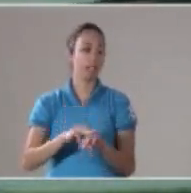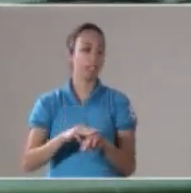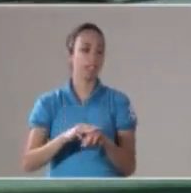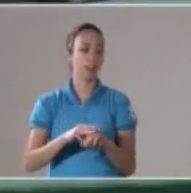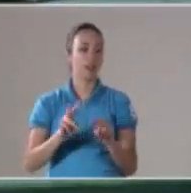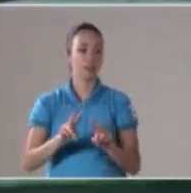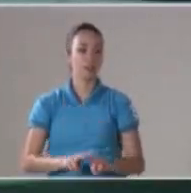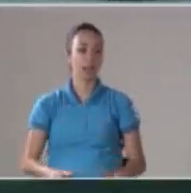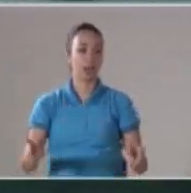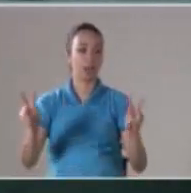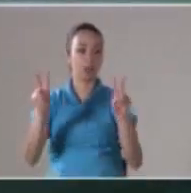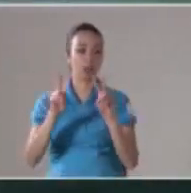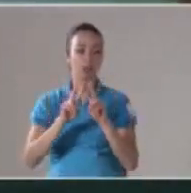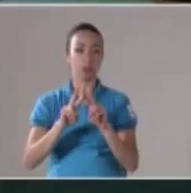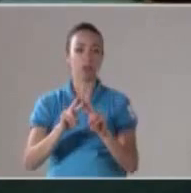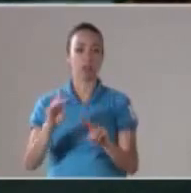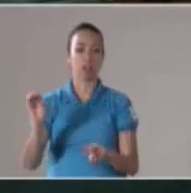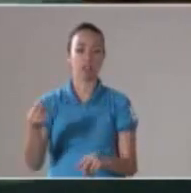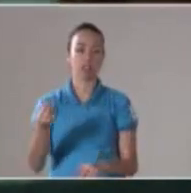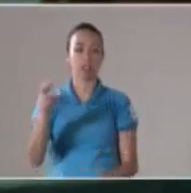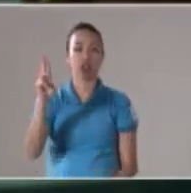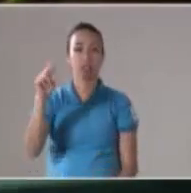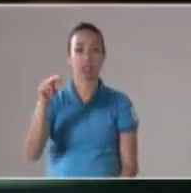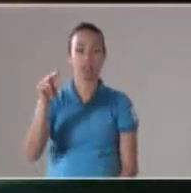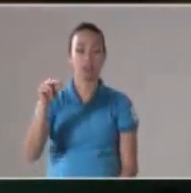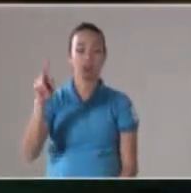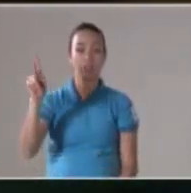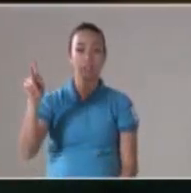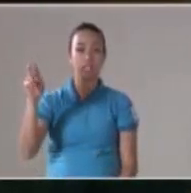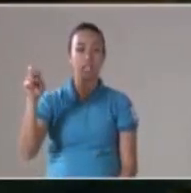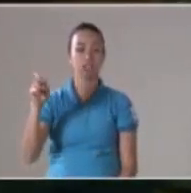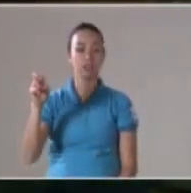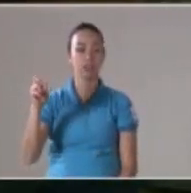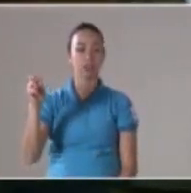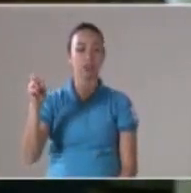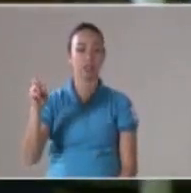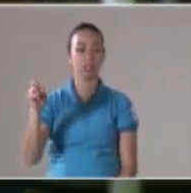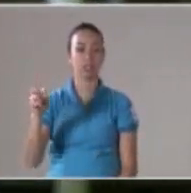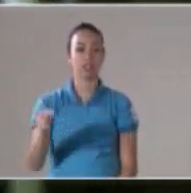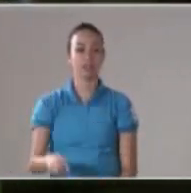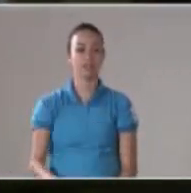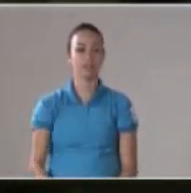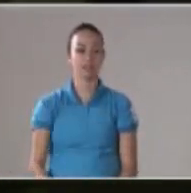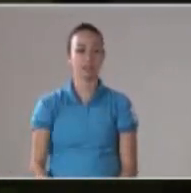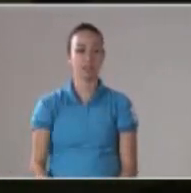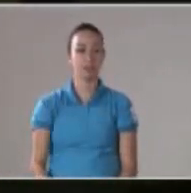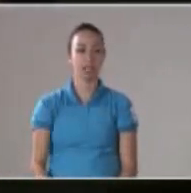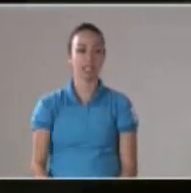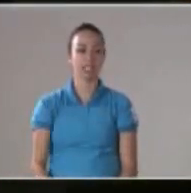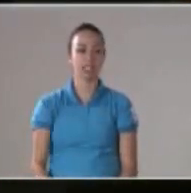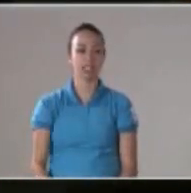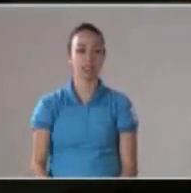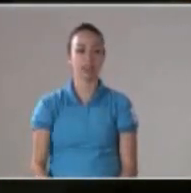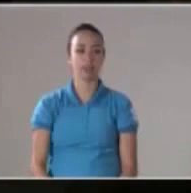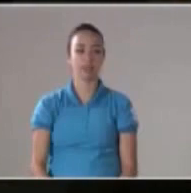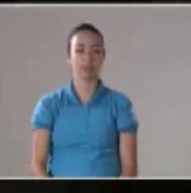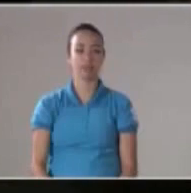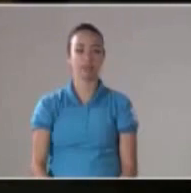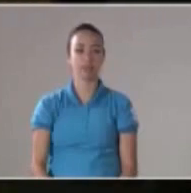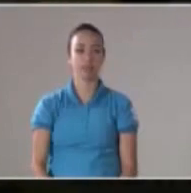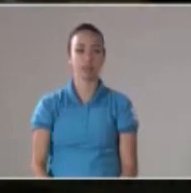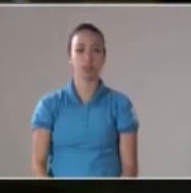Yo hace unos días fui a conversar con una persona X, no voy a decir su